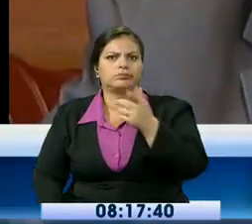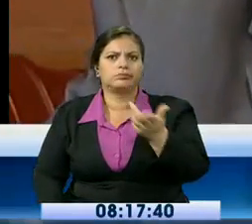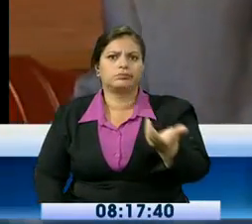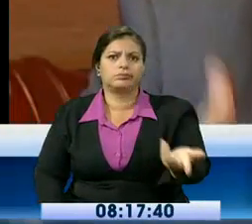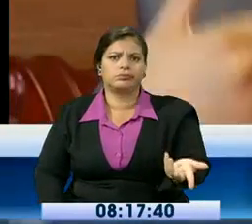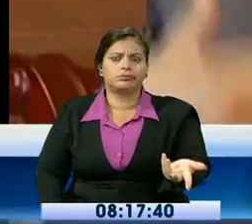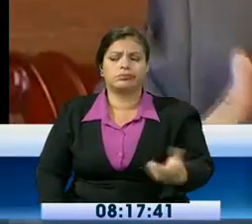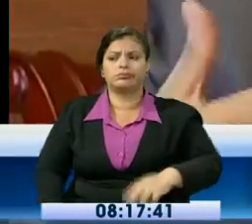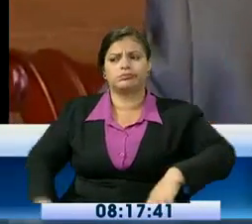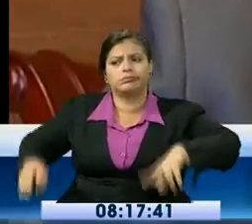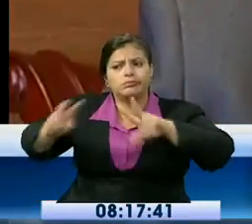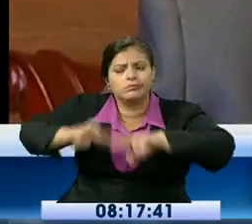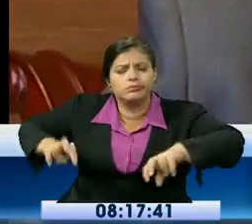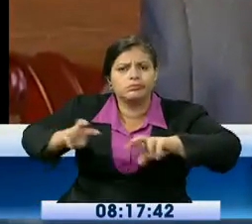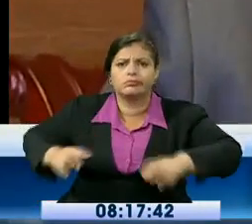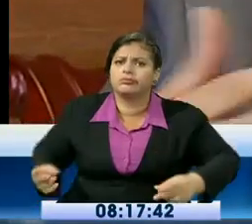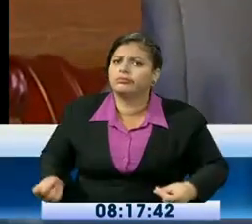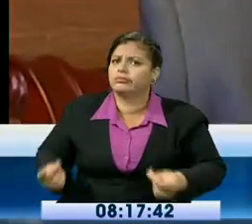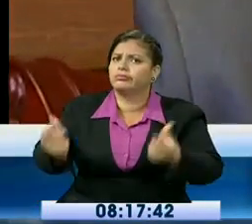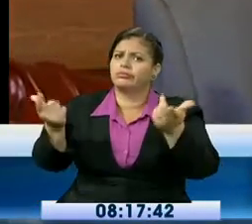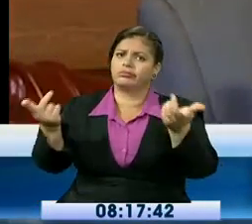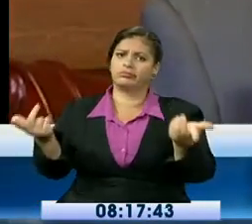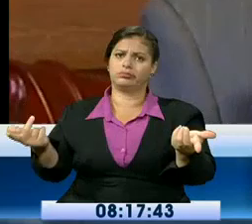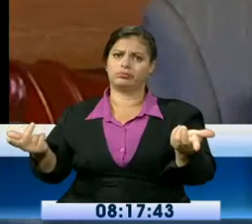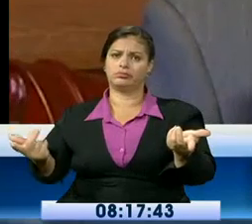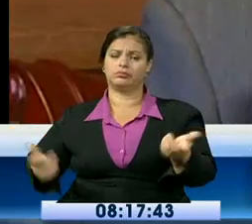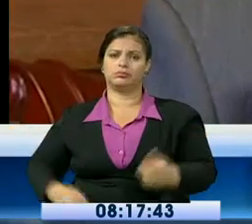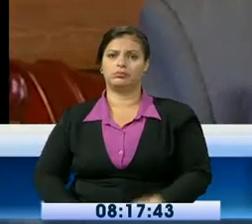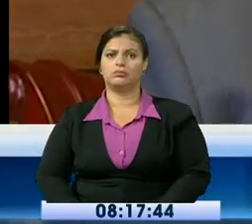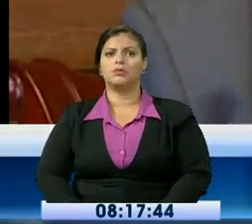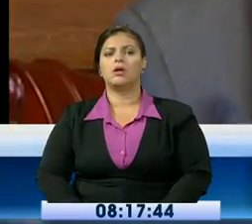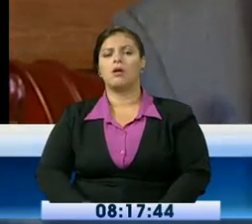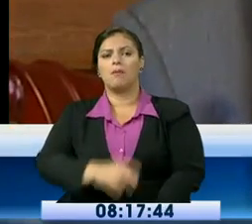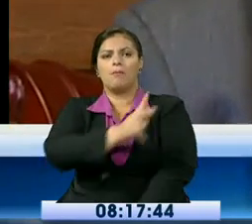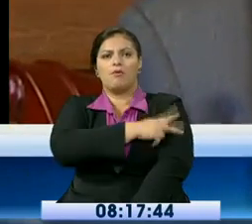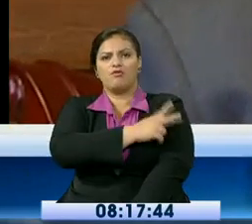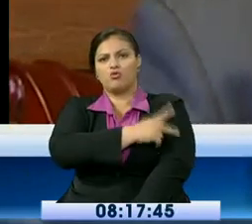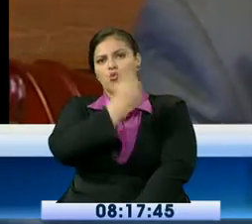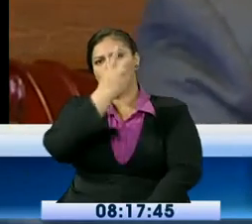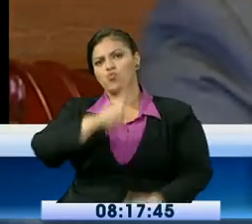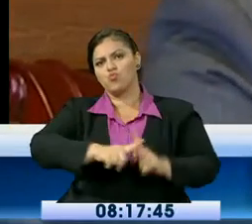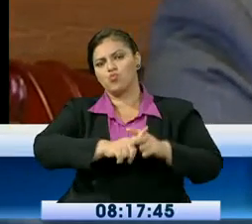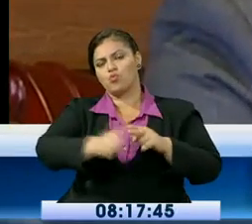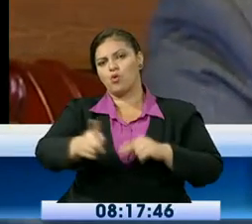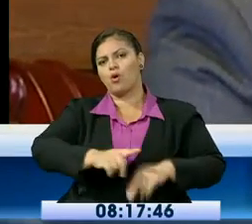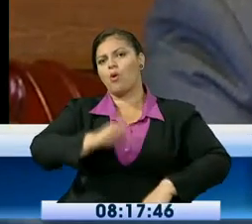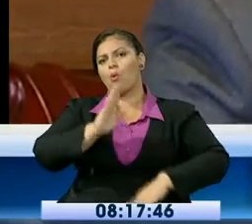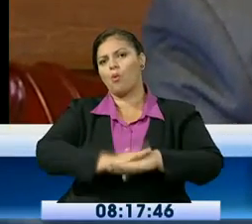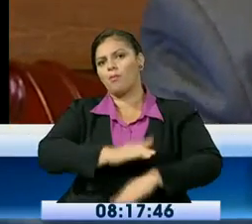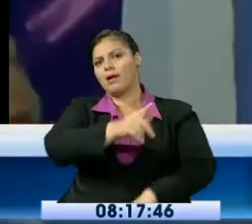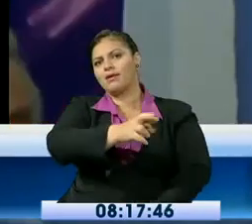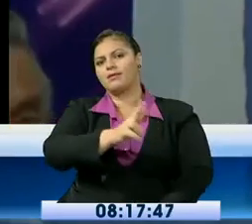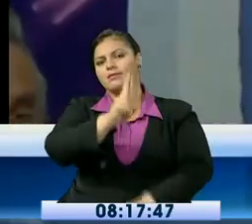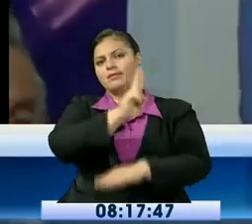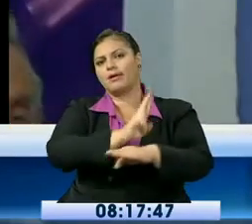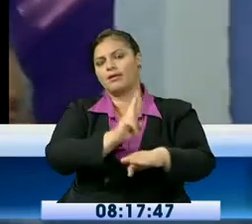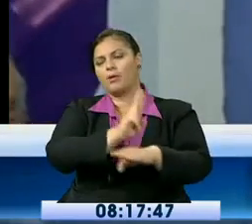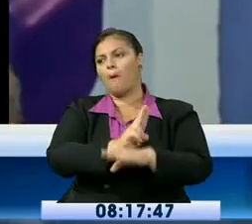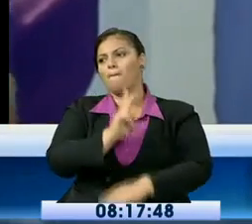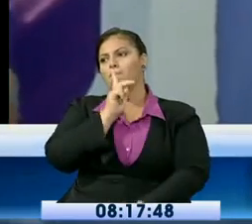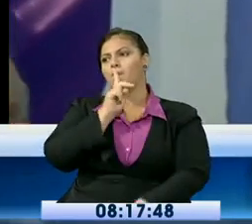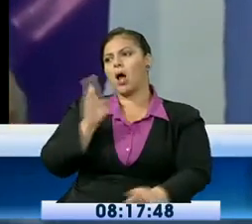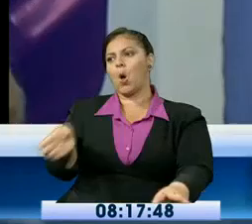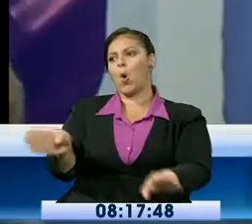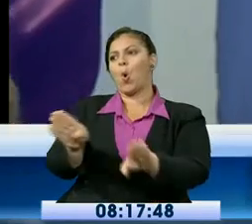autoridades logren ingresar, no se hubiese fugado, se lo hubiese detenido en el momento tal y como se hizo con Manzado. Esto en concordancia